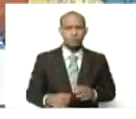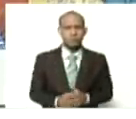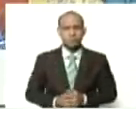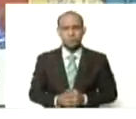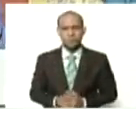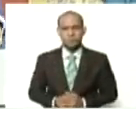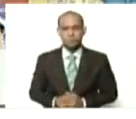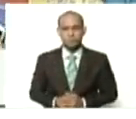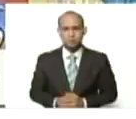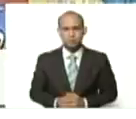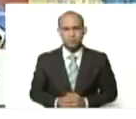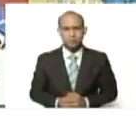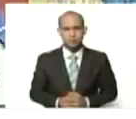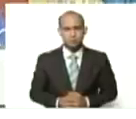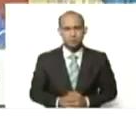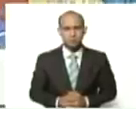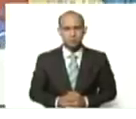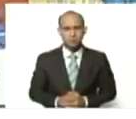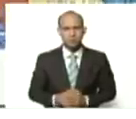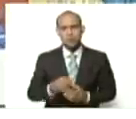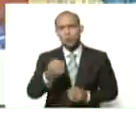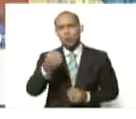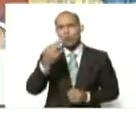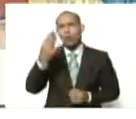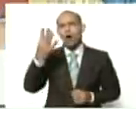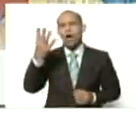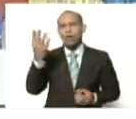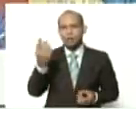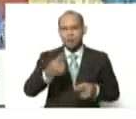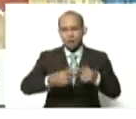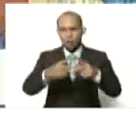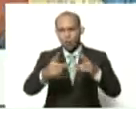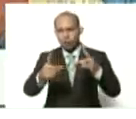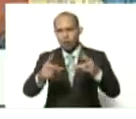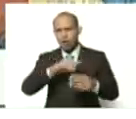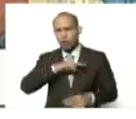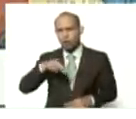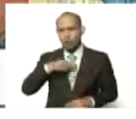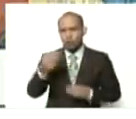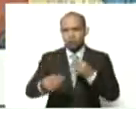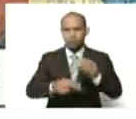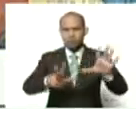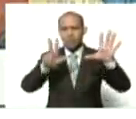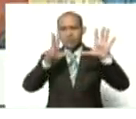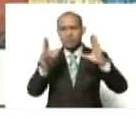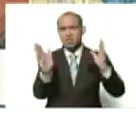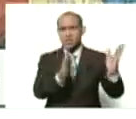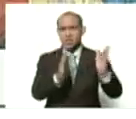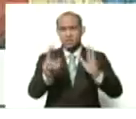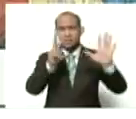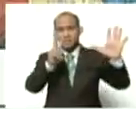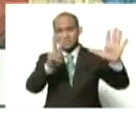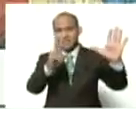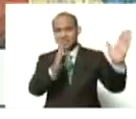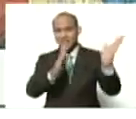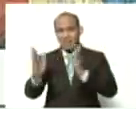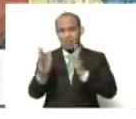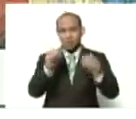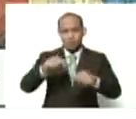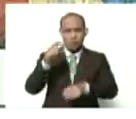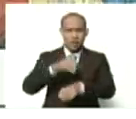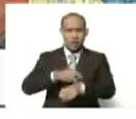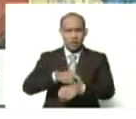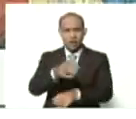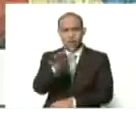por avanzar. ¿Cuántas cosas hemos pasado, verdad? 7 de marzo, a esta hora más o